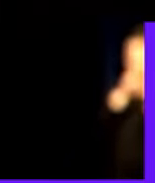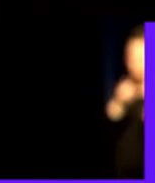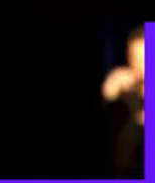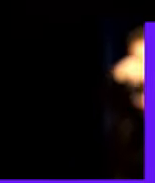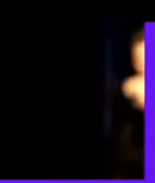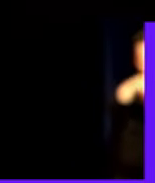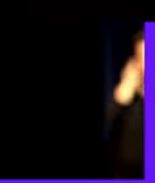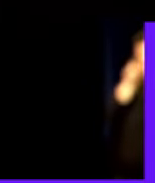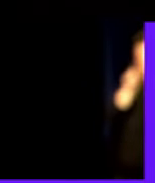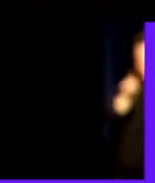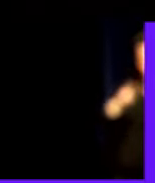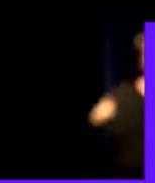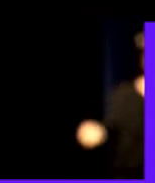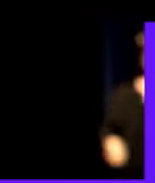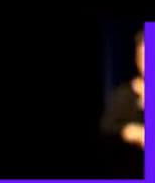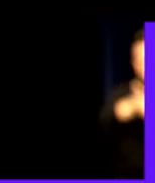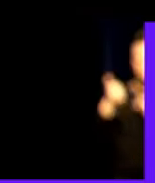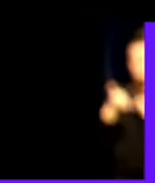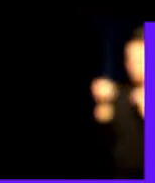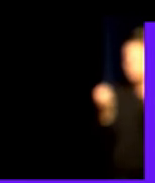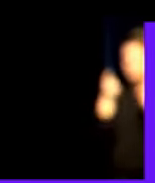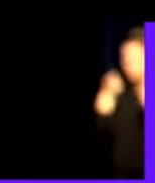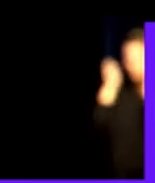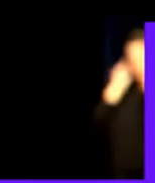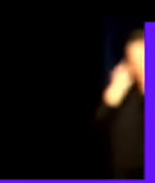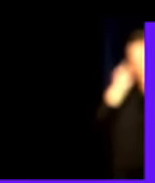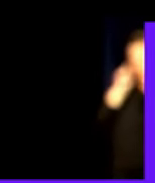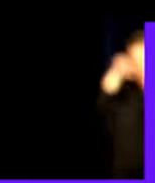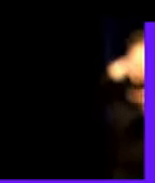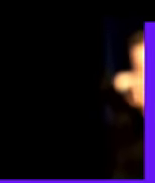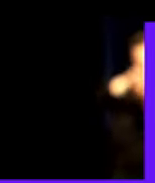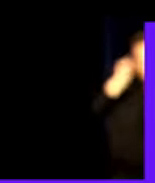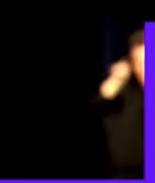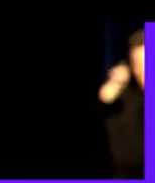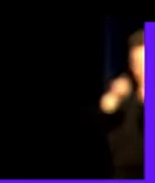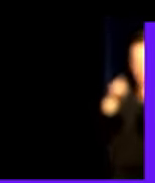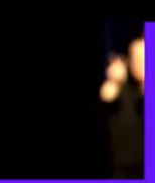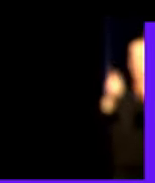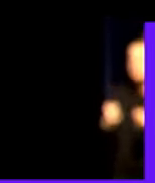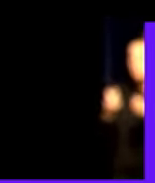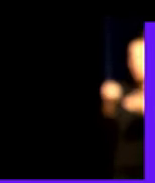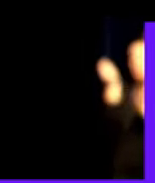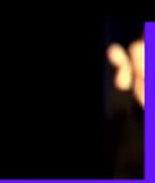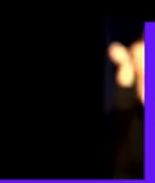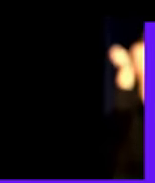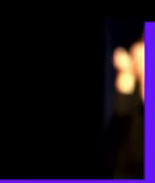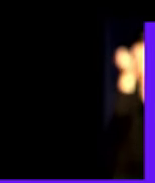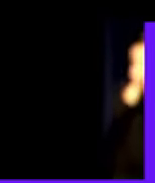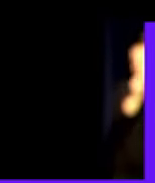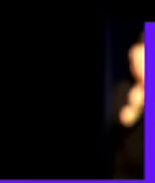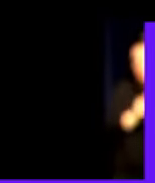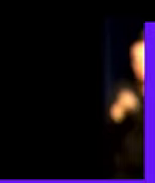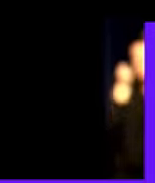que un centro de aprendizaje y de enseñanza, un centro de connotaciones académicas. Un centro educativo es una escuela